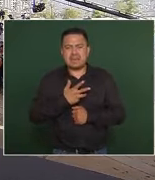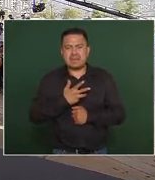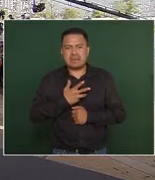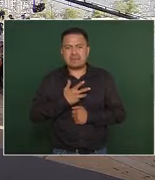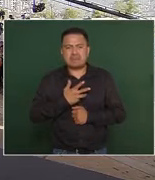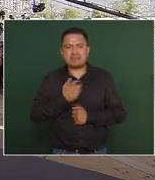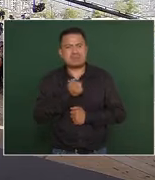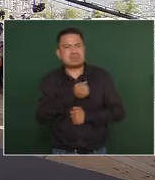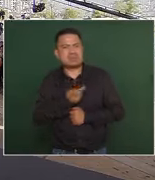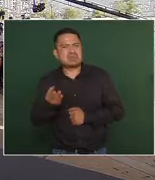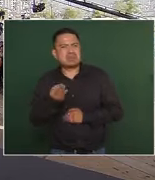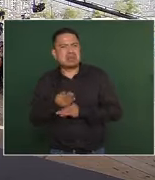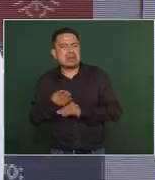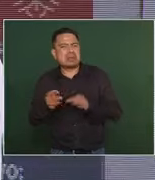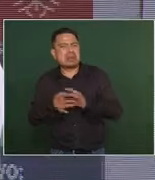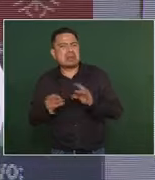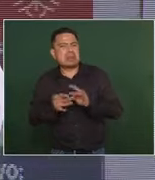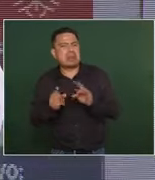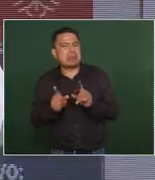cierta justificación